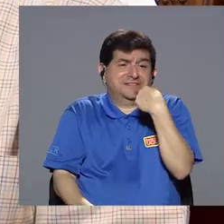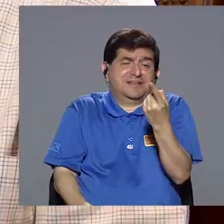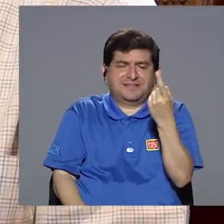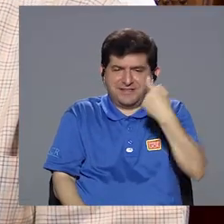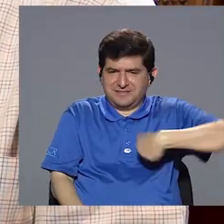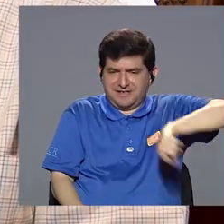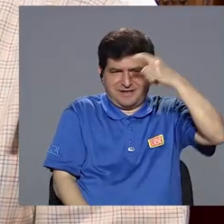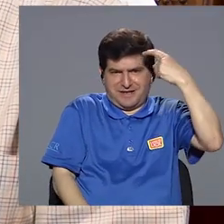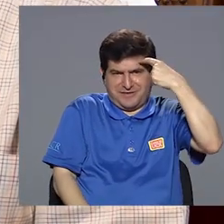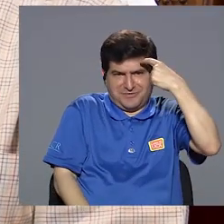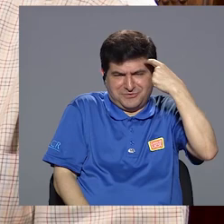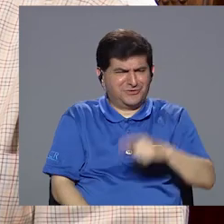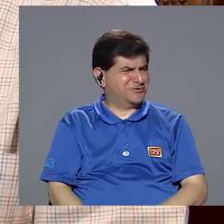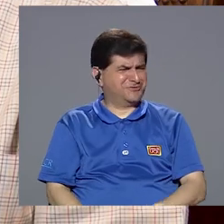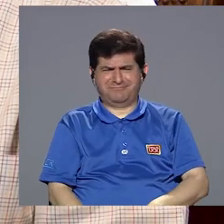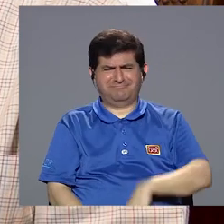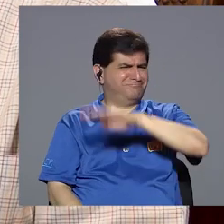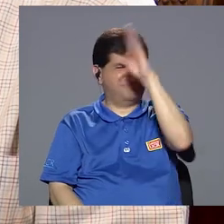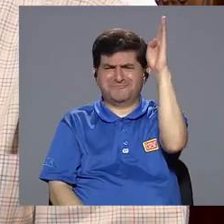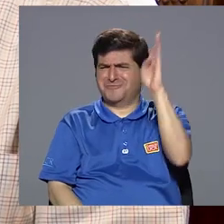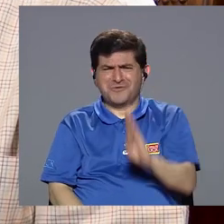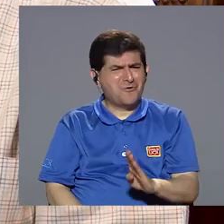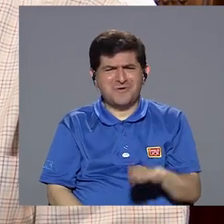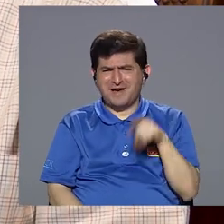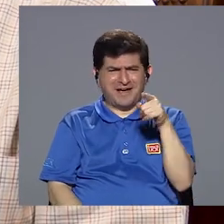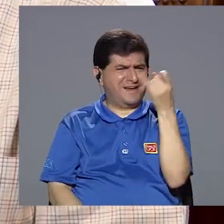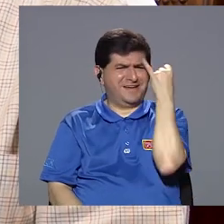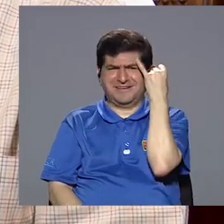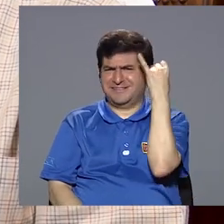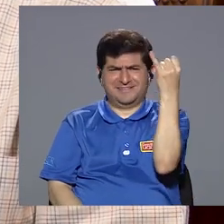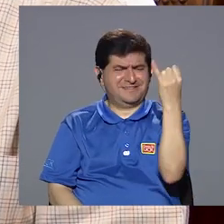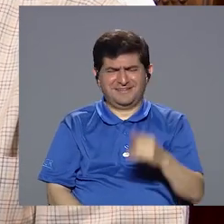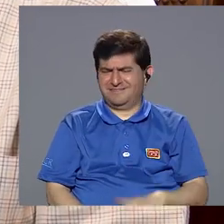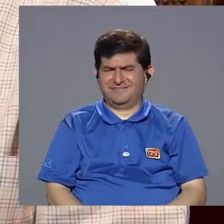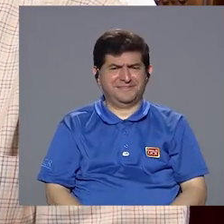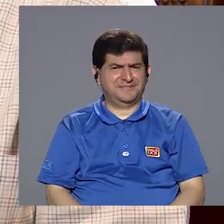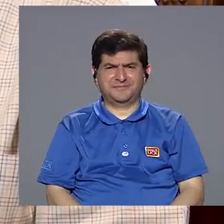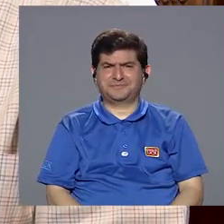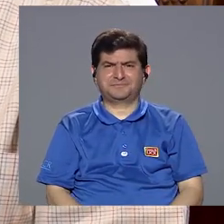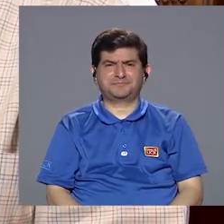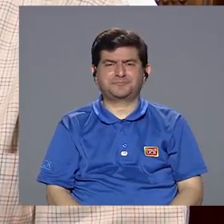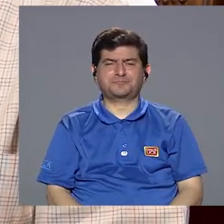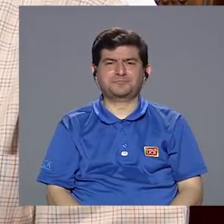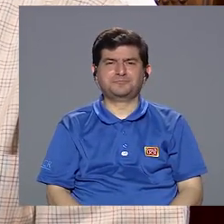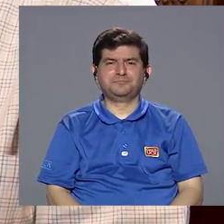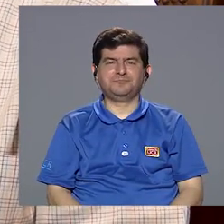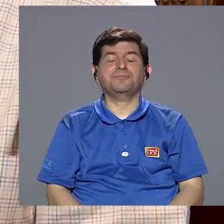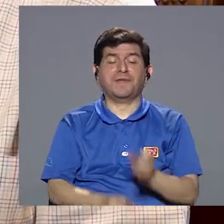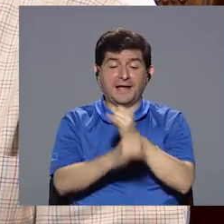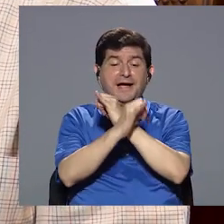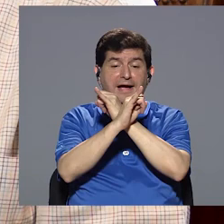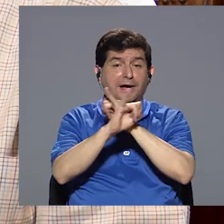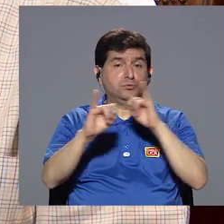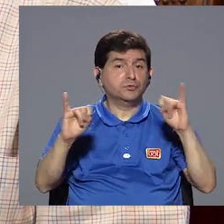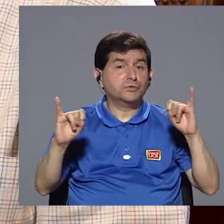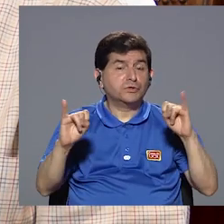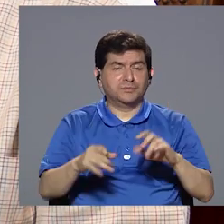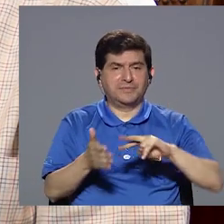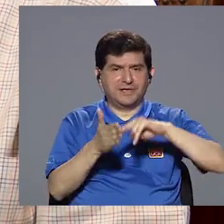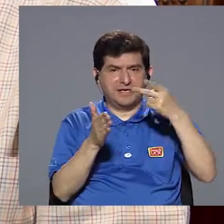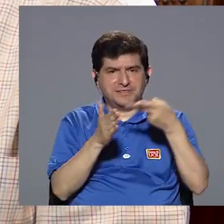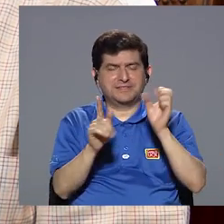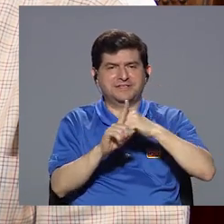se dice que pensamos cuando en realidad nunca nunca pensamos en esos términos si la autonomía es